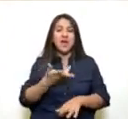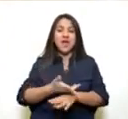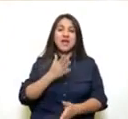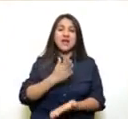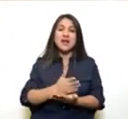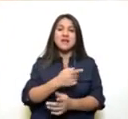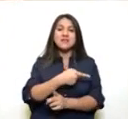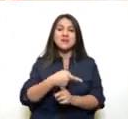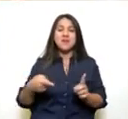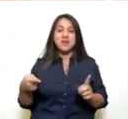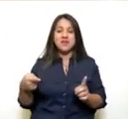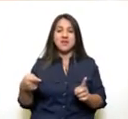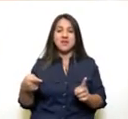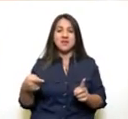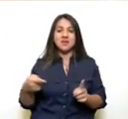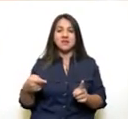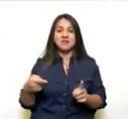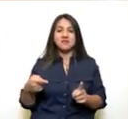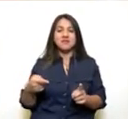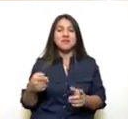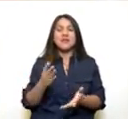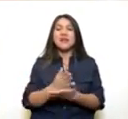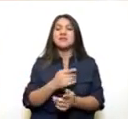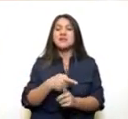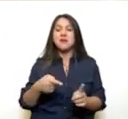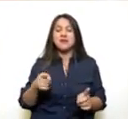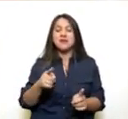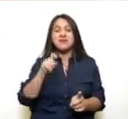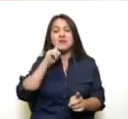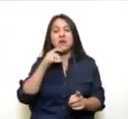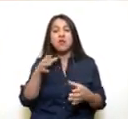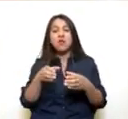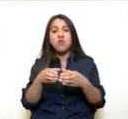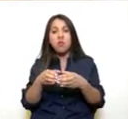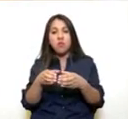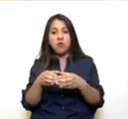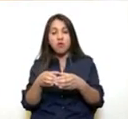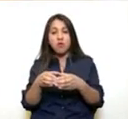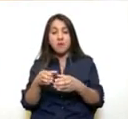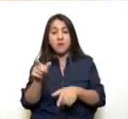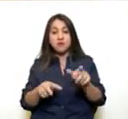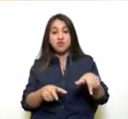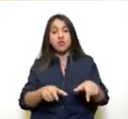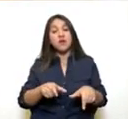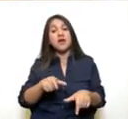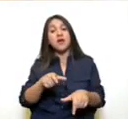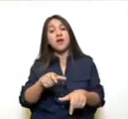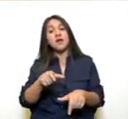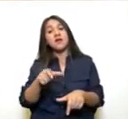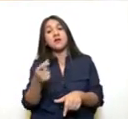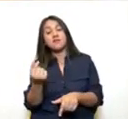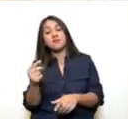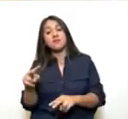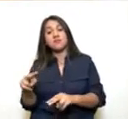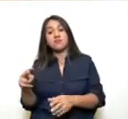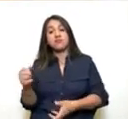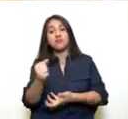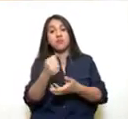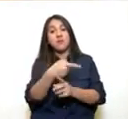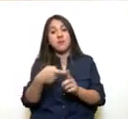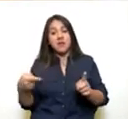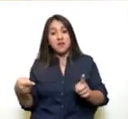mal llamada clase media pero hay menos pobres que hace 30 años atrás eso es